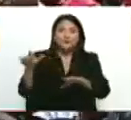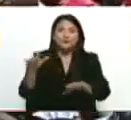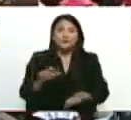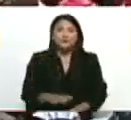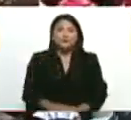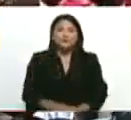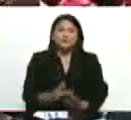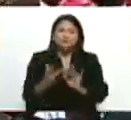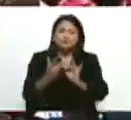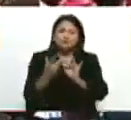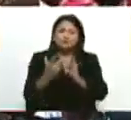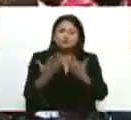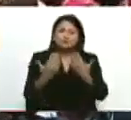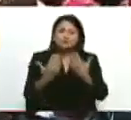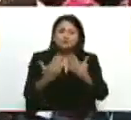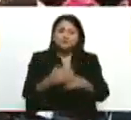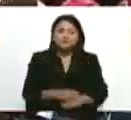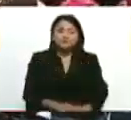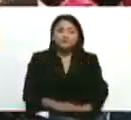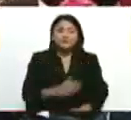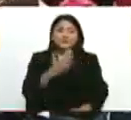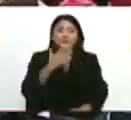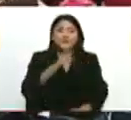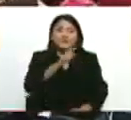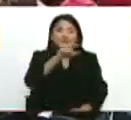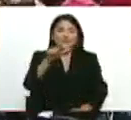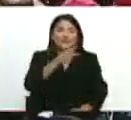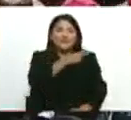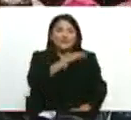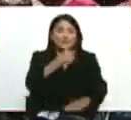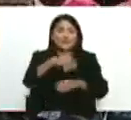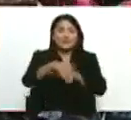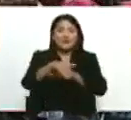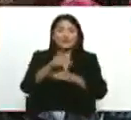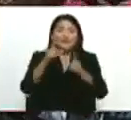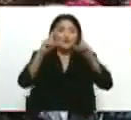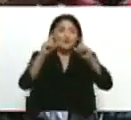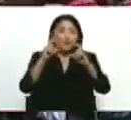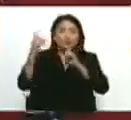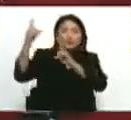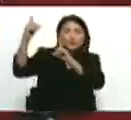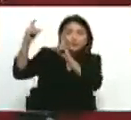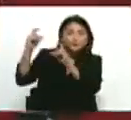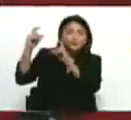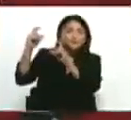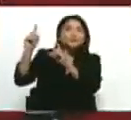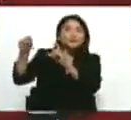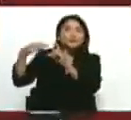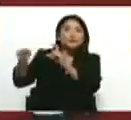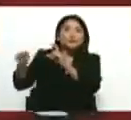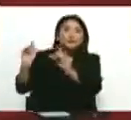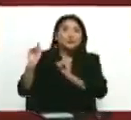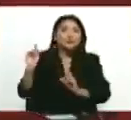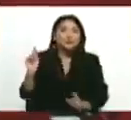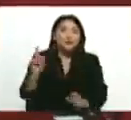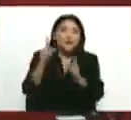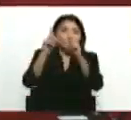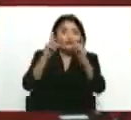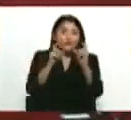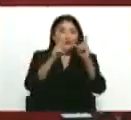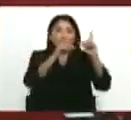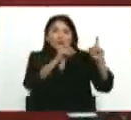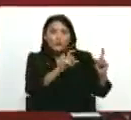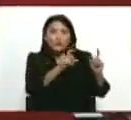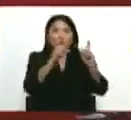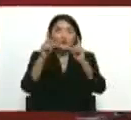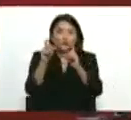gente se acerque, pues, porque el jefe de calle quiere tomarse una foto, ¿va? El jefe de comunidad quiere tomarse una foto, ¿va?